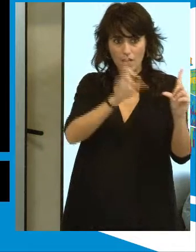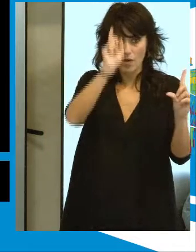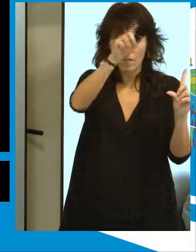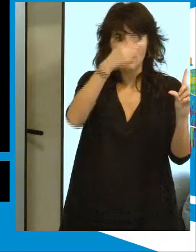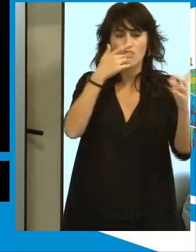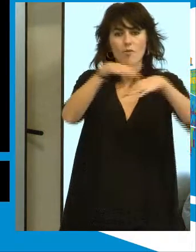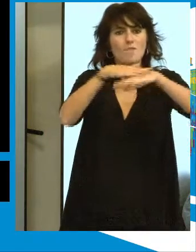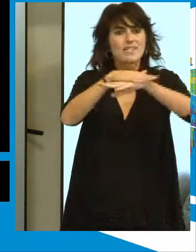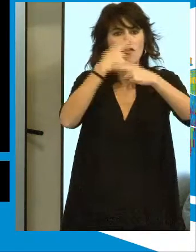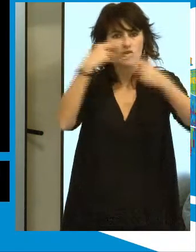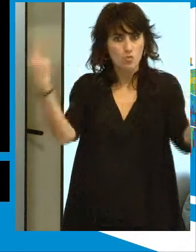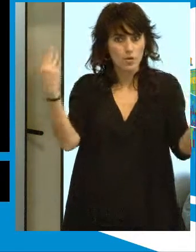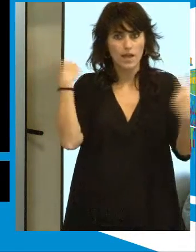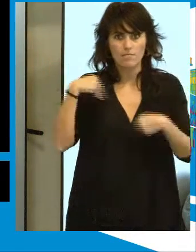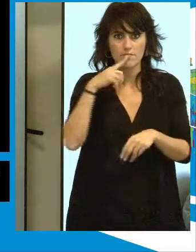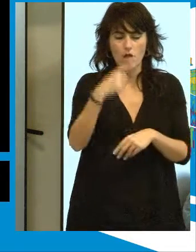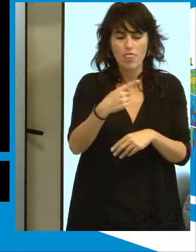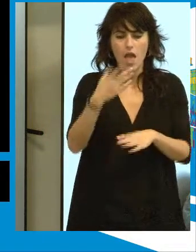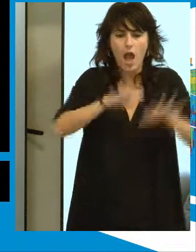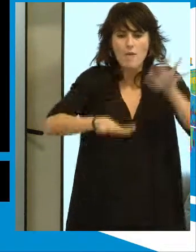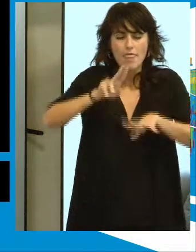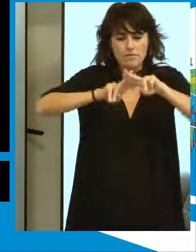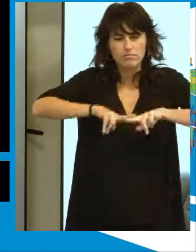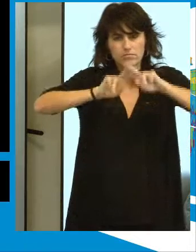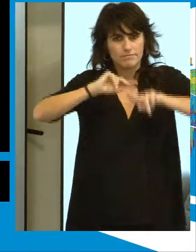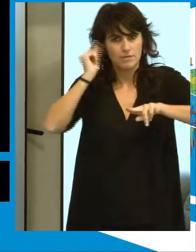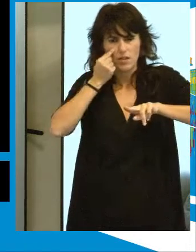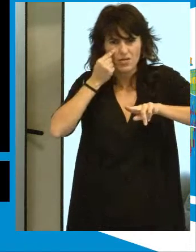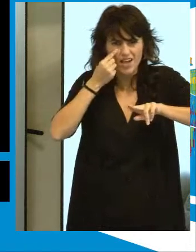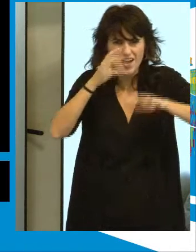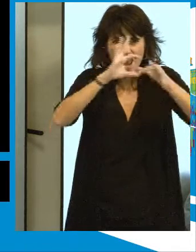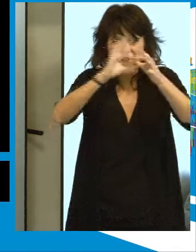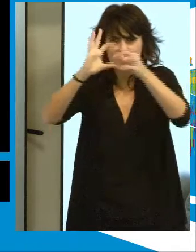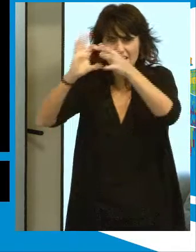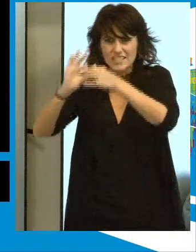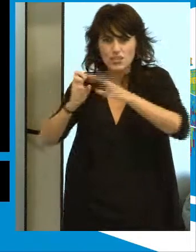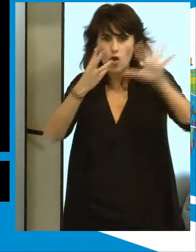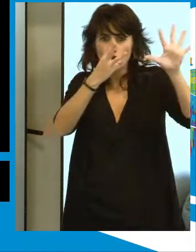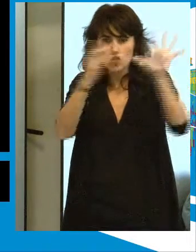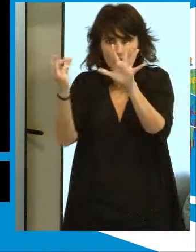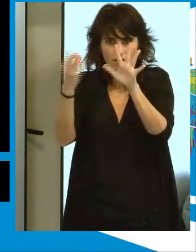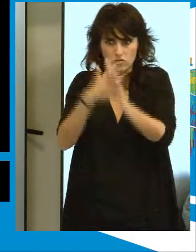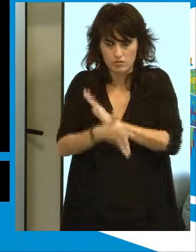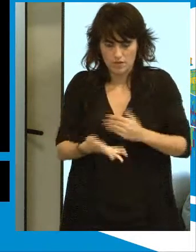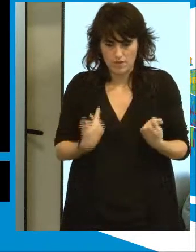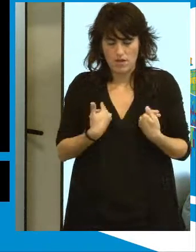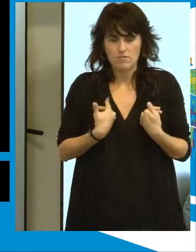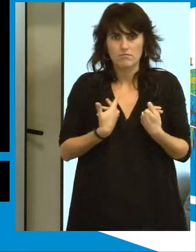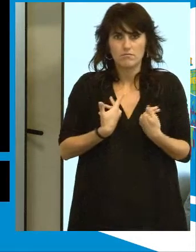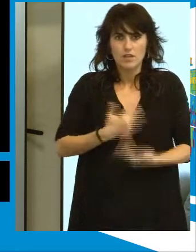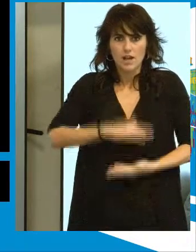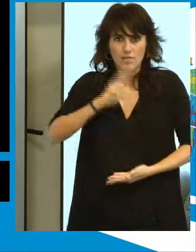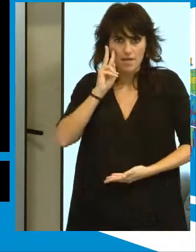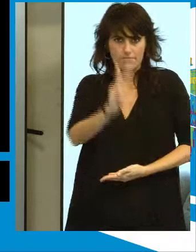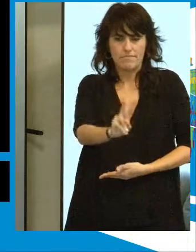en administraciones públicas, lo que comentaba antes, nosotros a veces analizando nos hemos encontrado 800 links. O sea, de manera cognitiva, ¿cómo es tú capaz de, a golpe